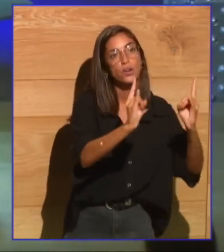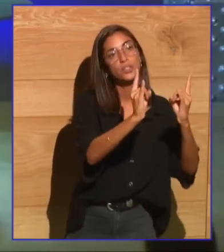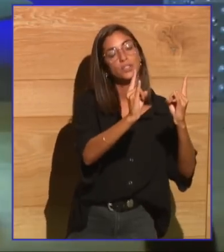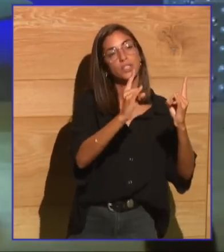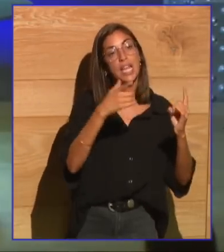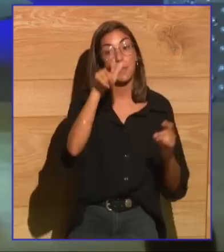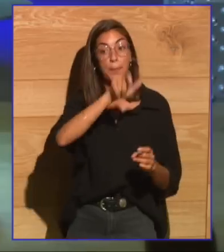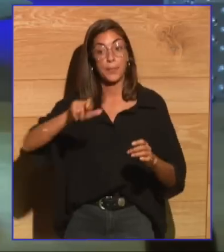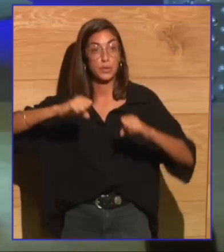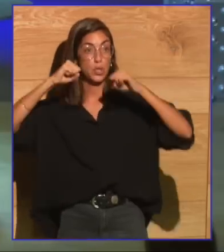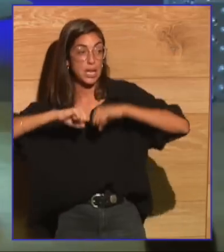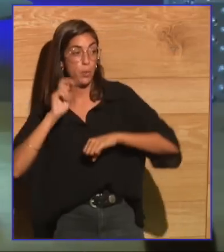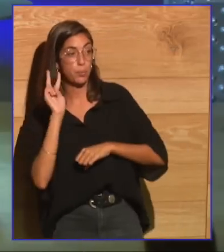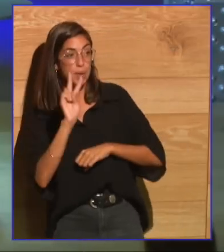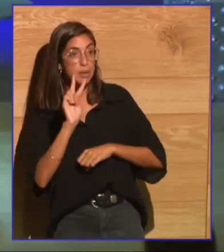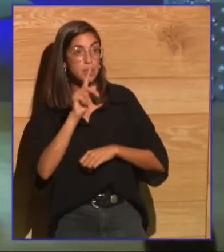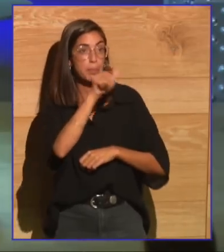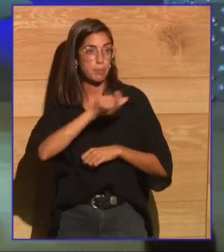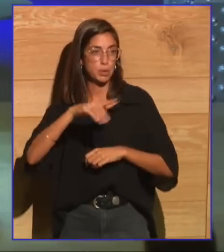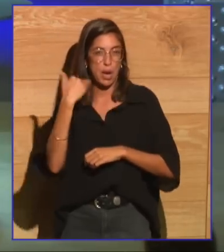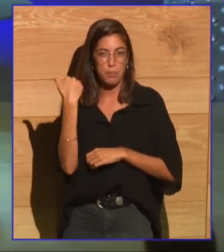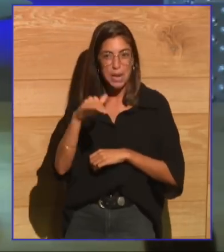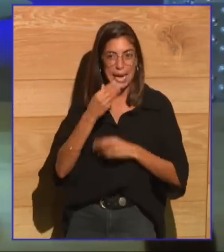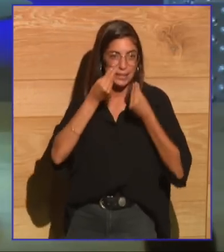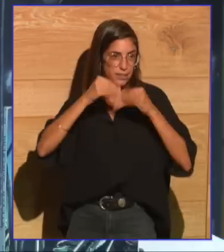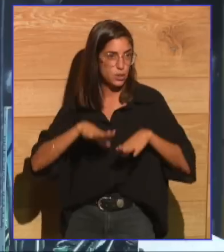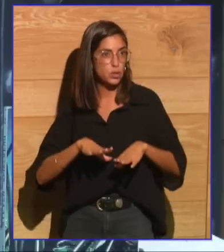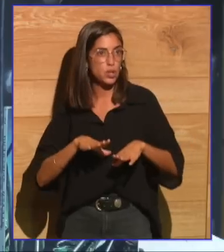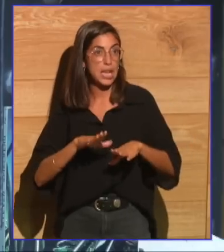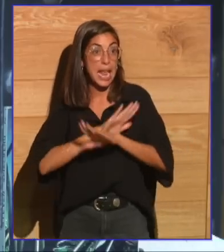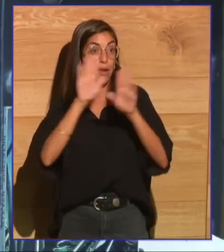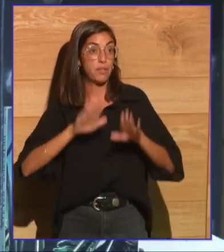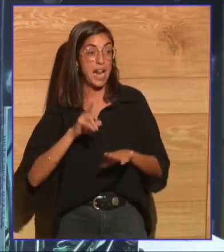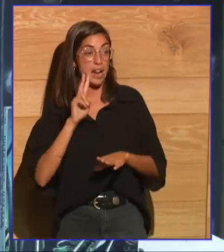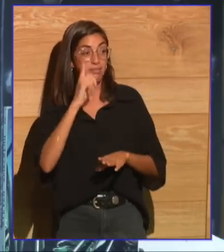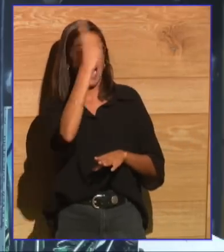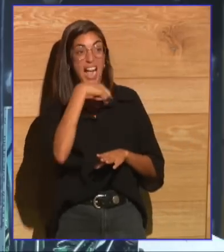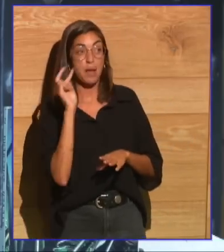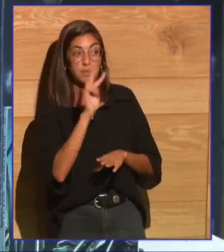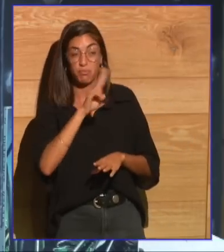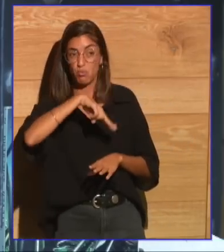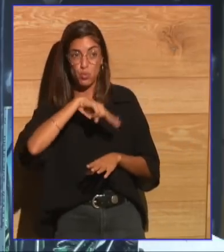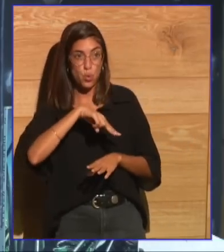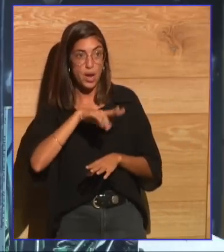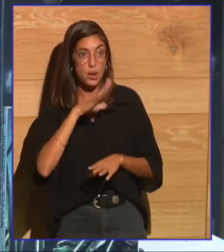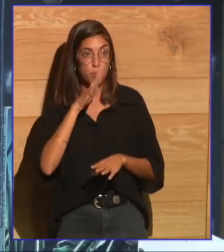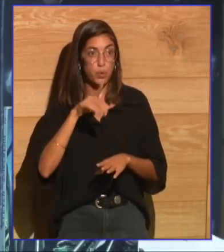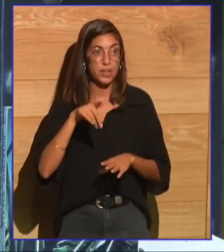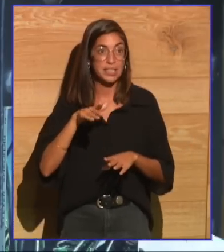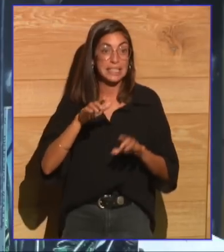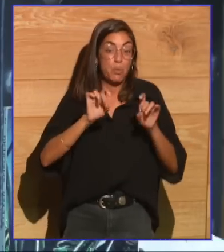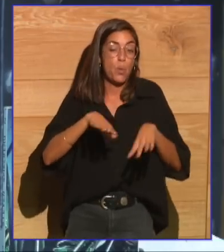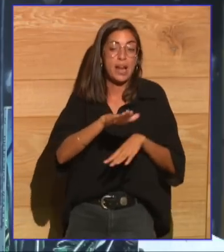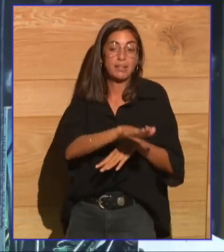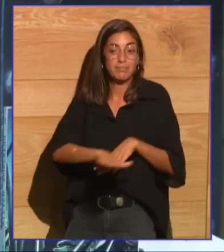adultos que son los malvados de la historia a quienes jamás se les ve la cara como sucederá el futuro con los pequeñitos que se